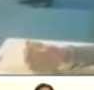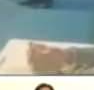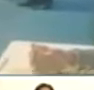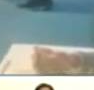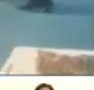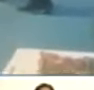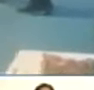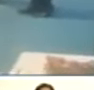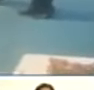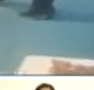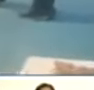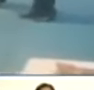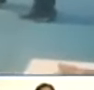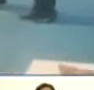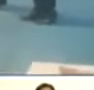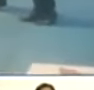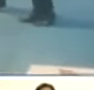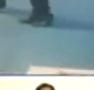Requisito,